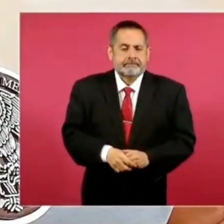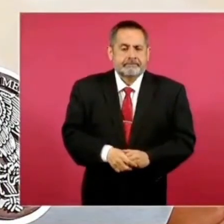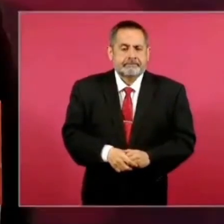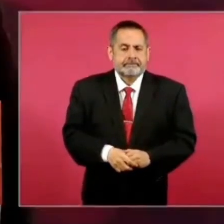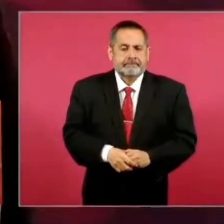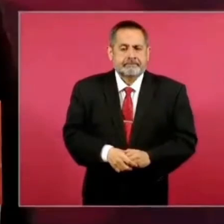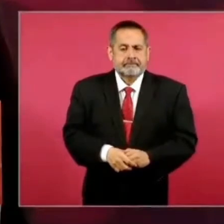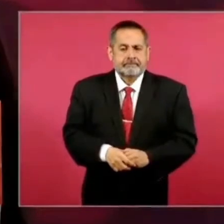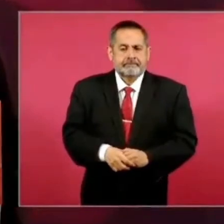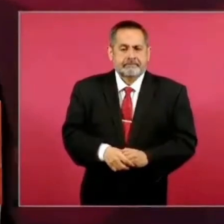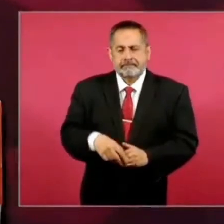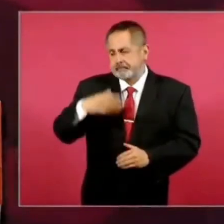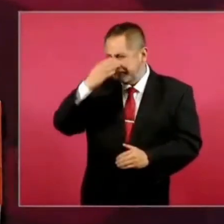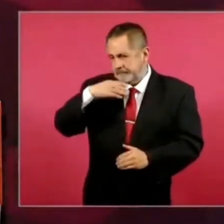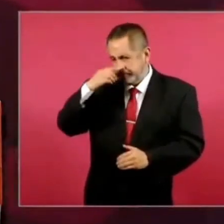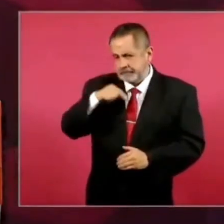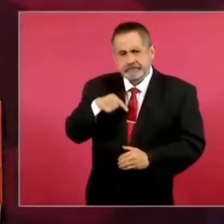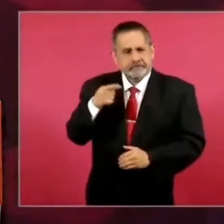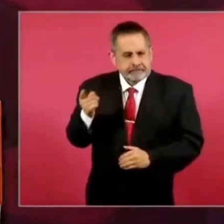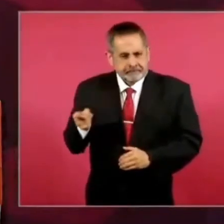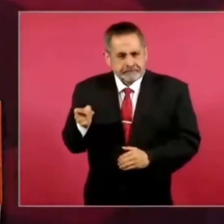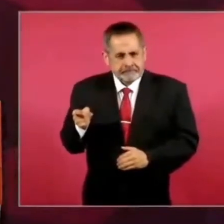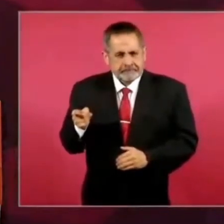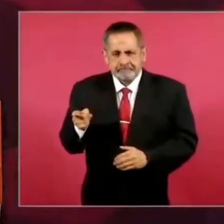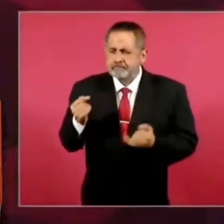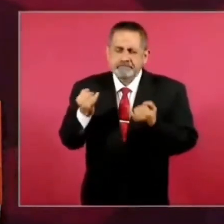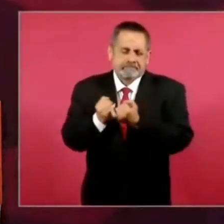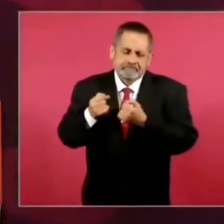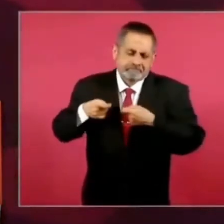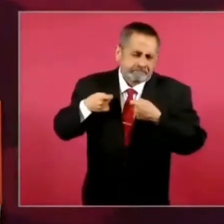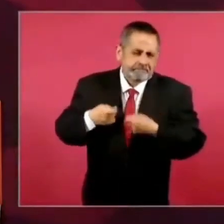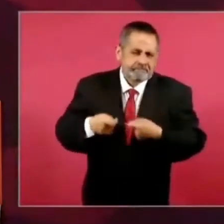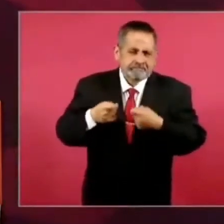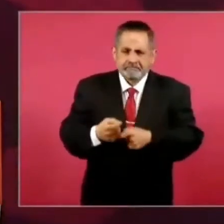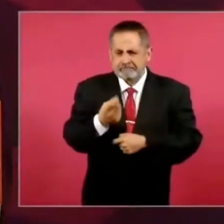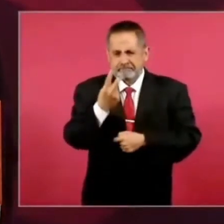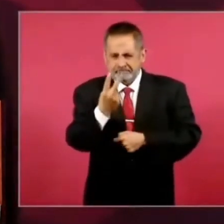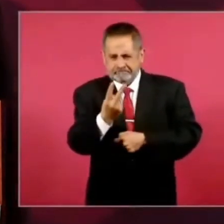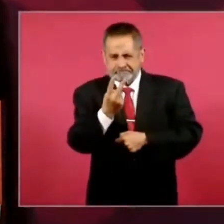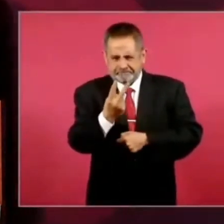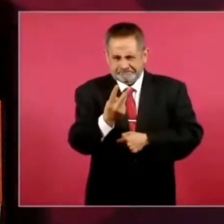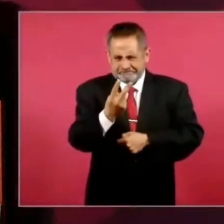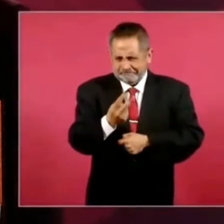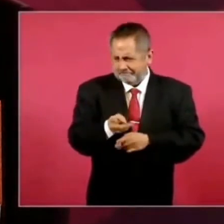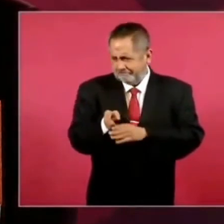después del cardenismo, igual, siempre dos posturas. ¿Sí?